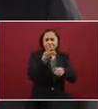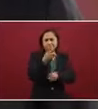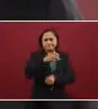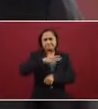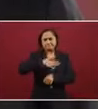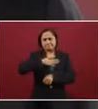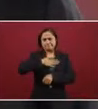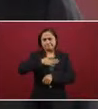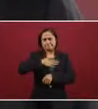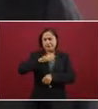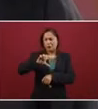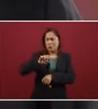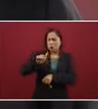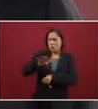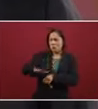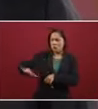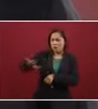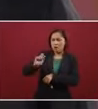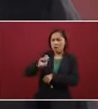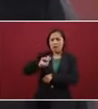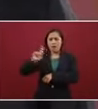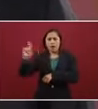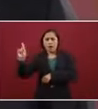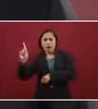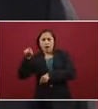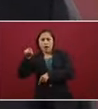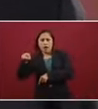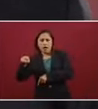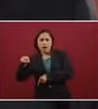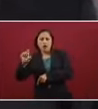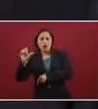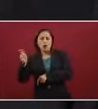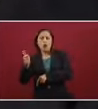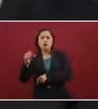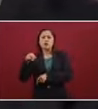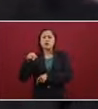A los tecnócratas, a los neoliberales,